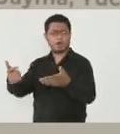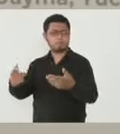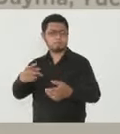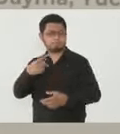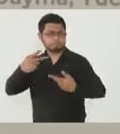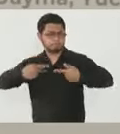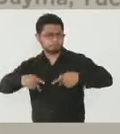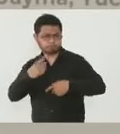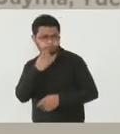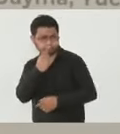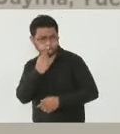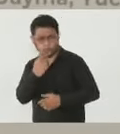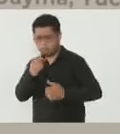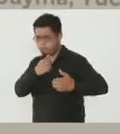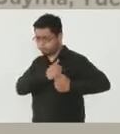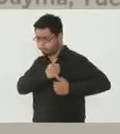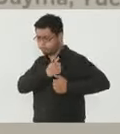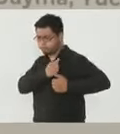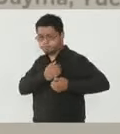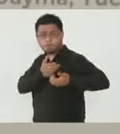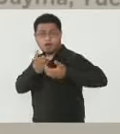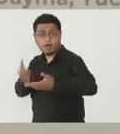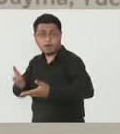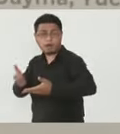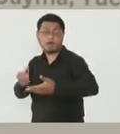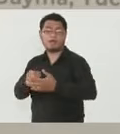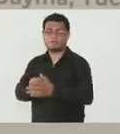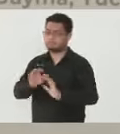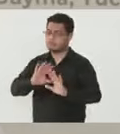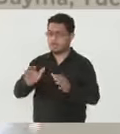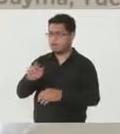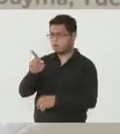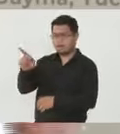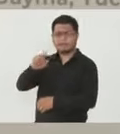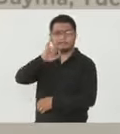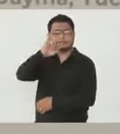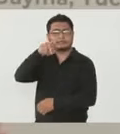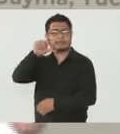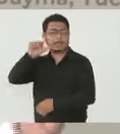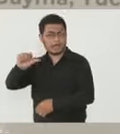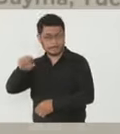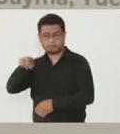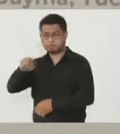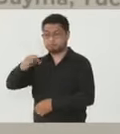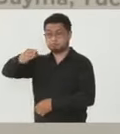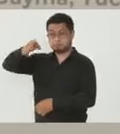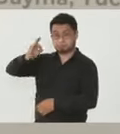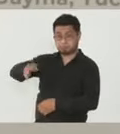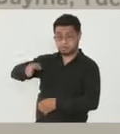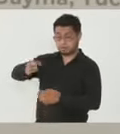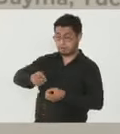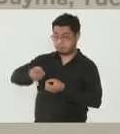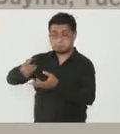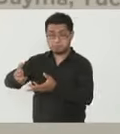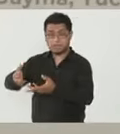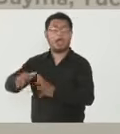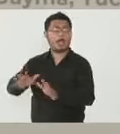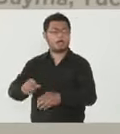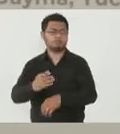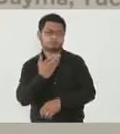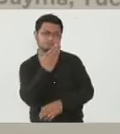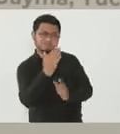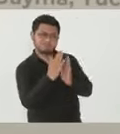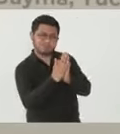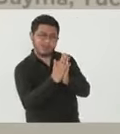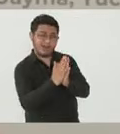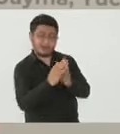la Universidad Benito Juárez. Ahí estamos esperando que el INAH pueda liberar el terreno. Ahí le pediríamos su apoyo para que esta liberación se dé lo